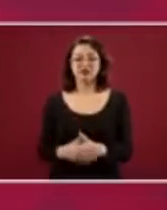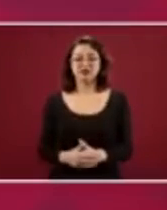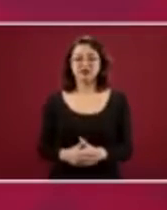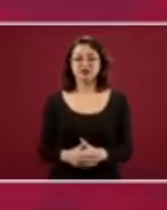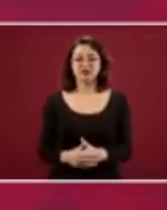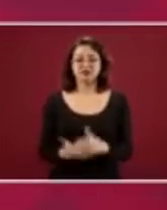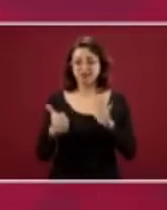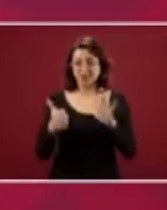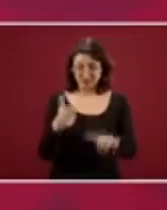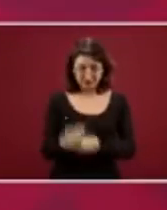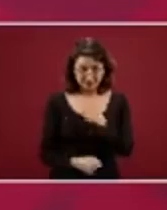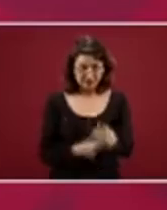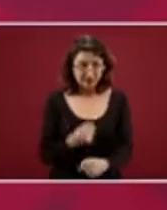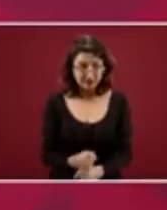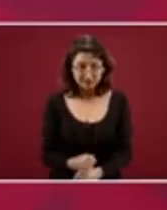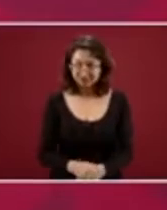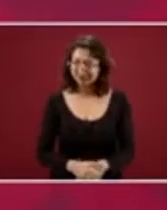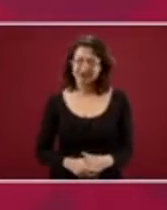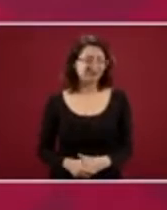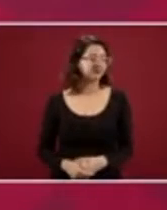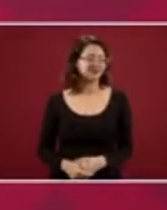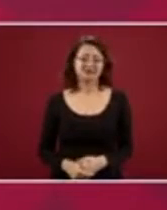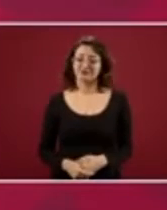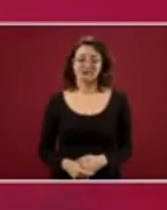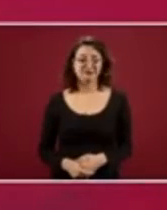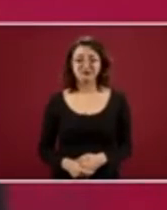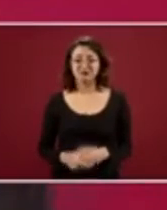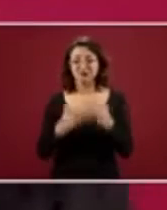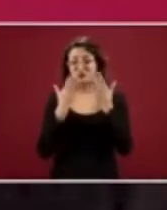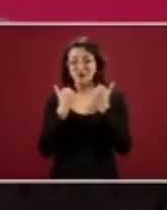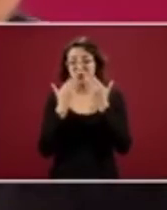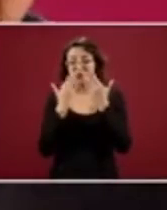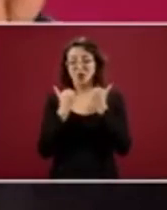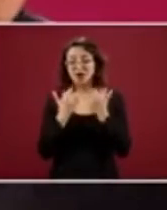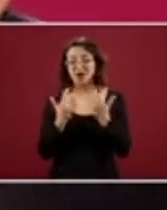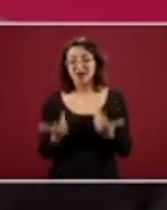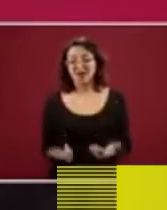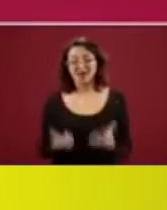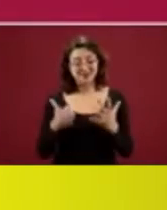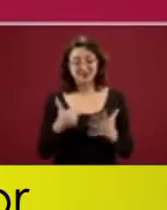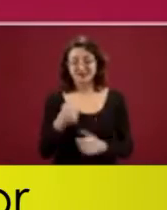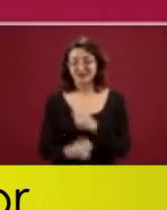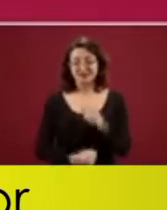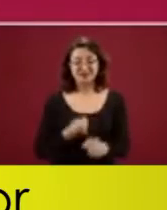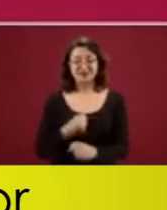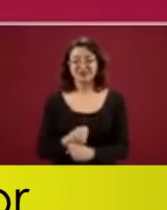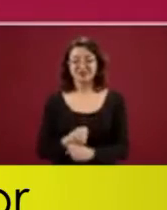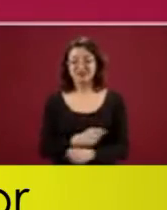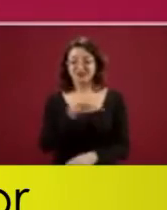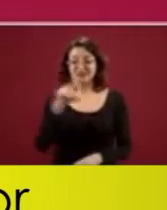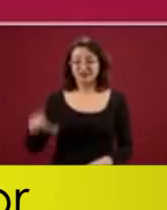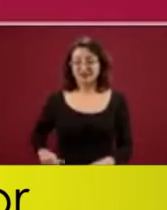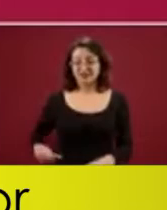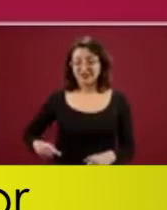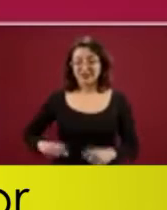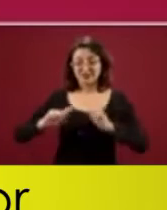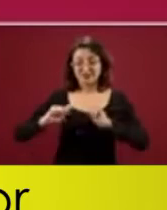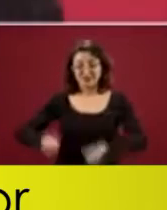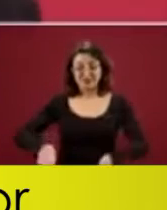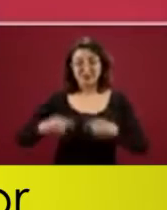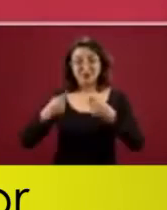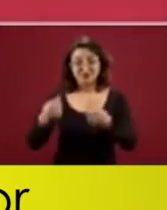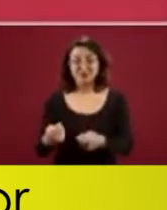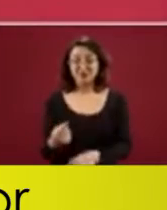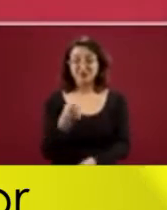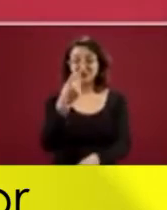6 años. Yo no voy a entregar el gobierno el